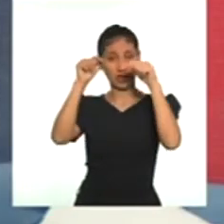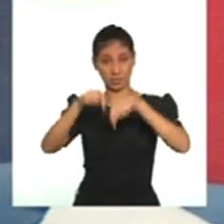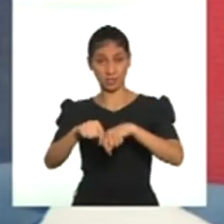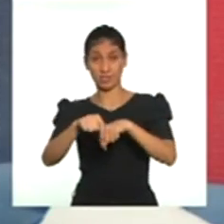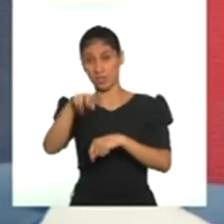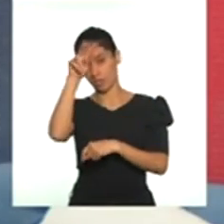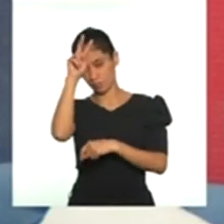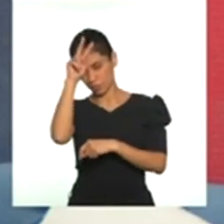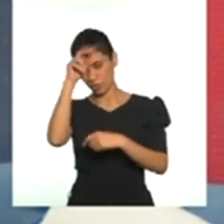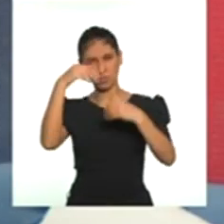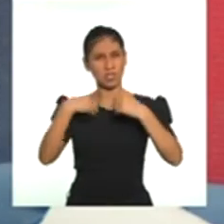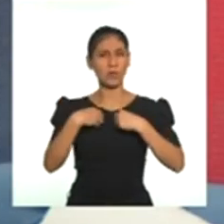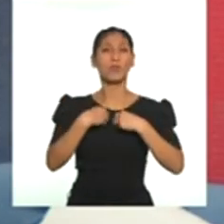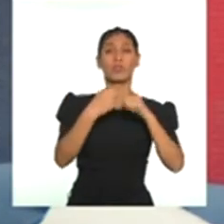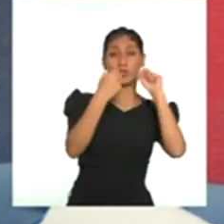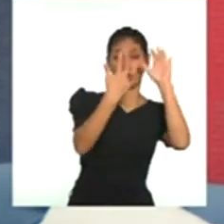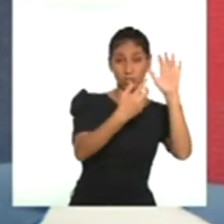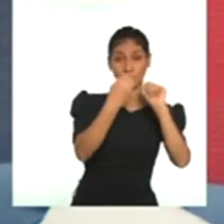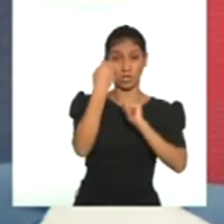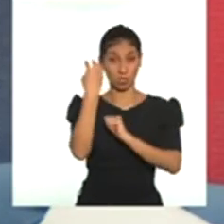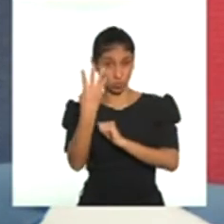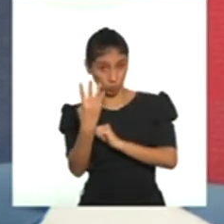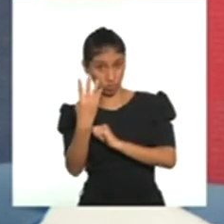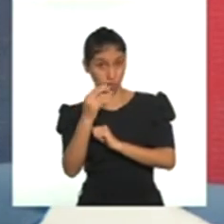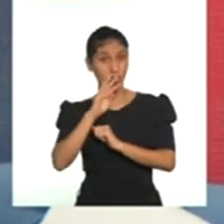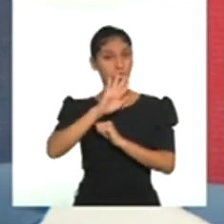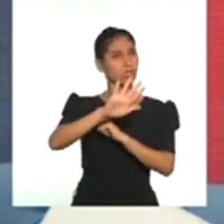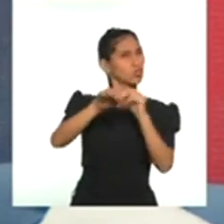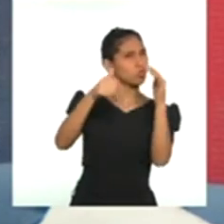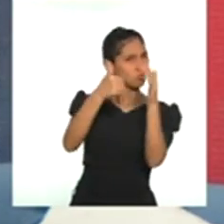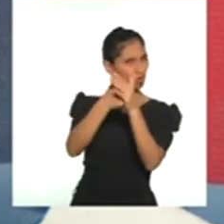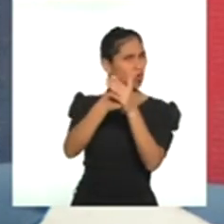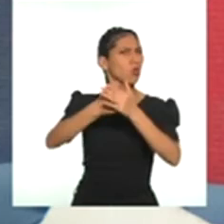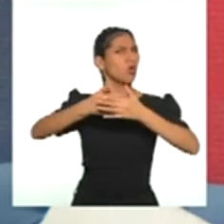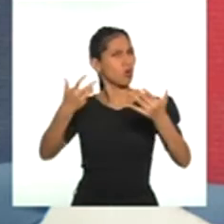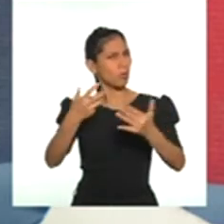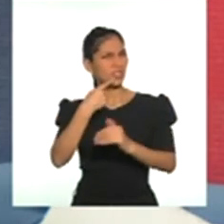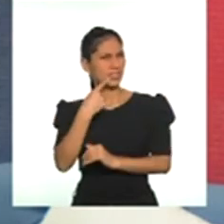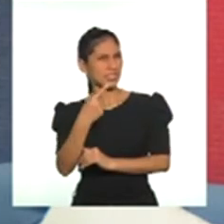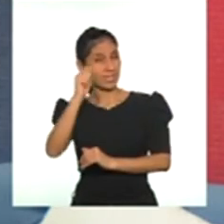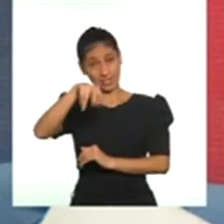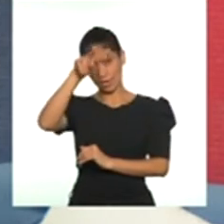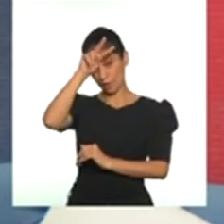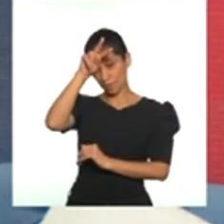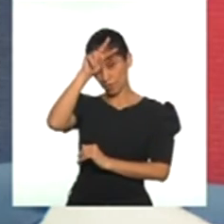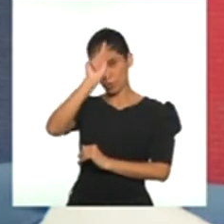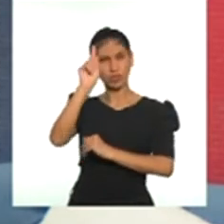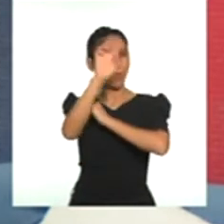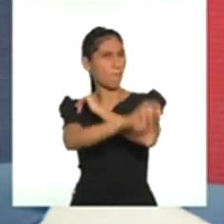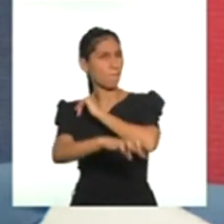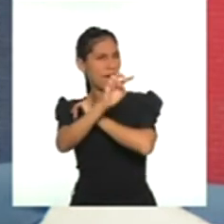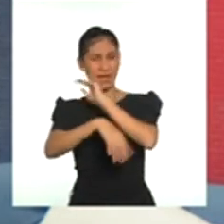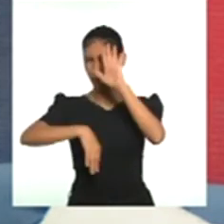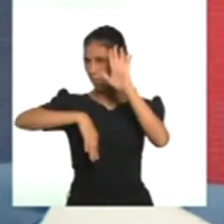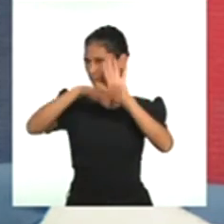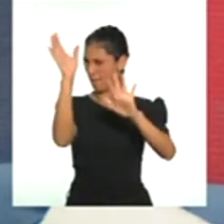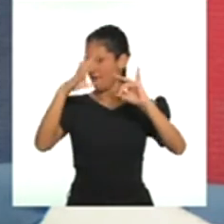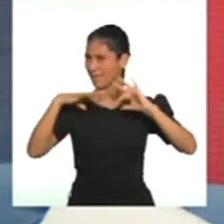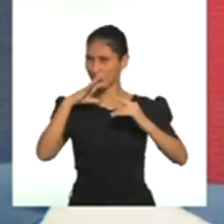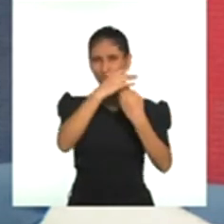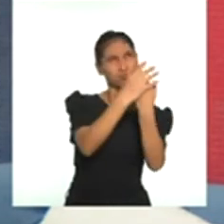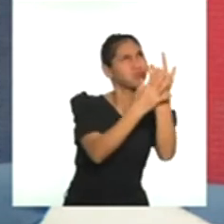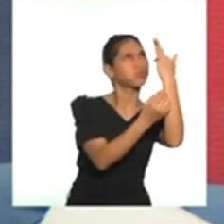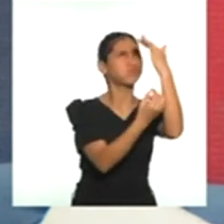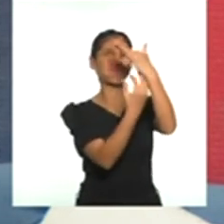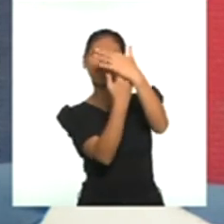Perú tenemos 84 de las 107 regiones ecológicas que hay en el mundo, se ha estimado que el Perú es uno de los países más ricos